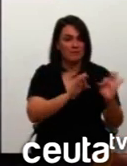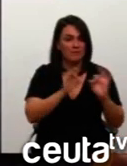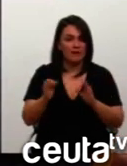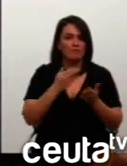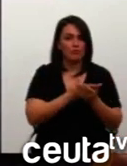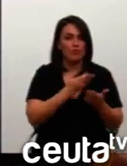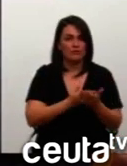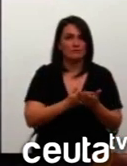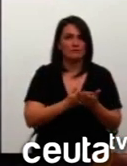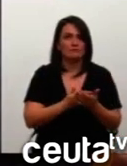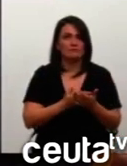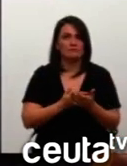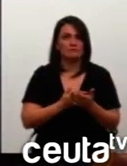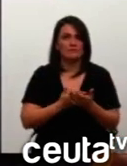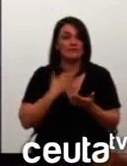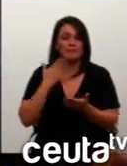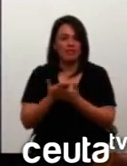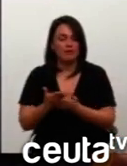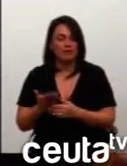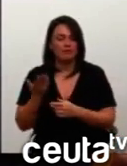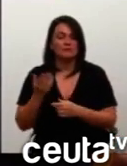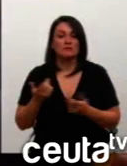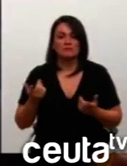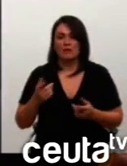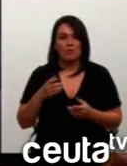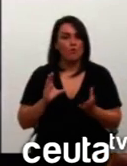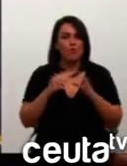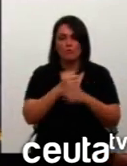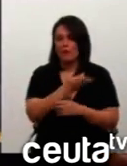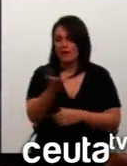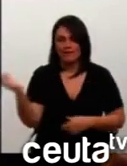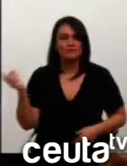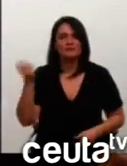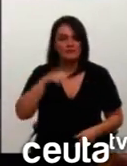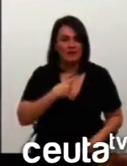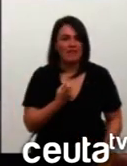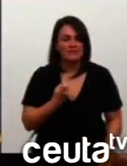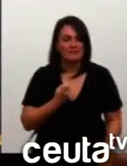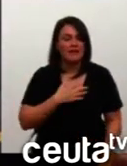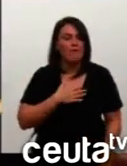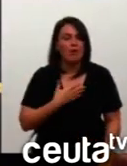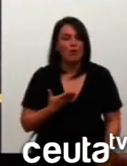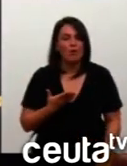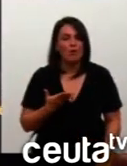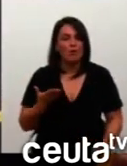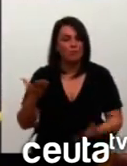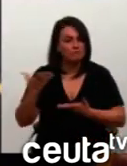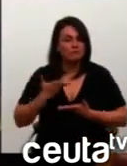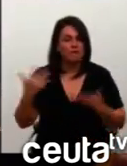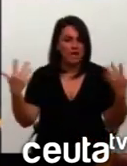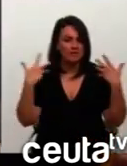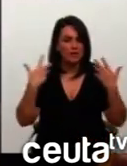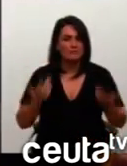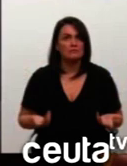grupos no necesitan asesoramiento para nada, porque según usted, creo que usted se cree que los que estamos aquí